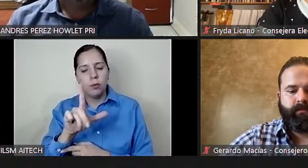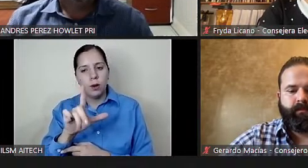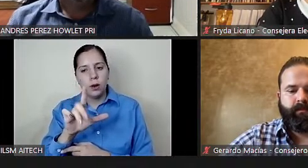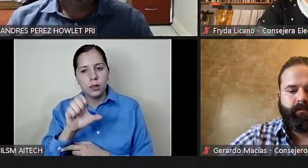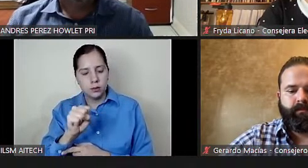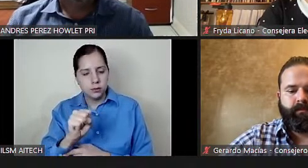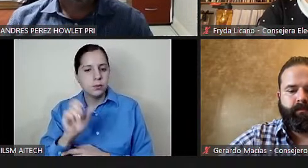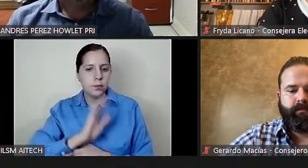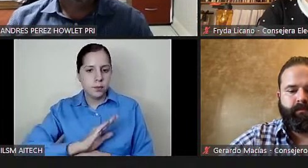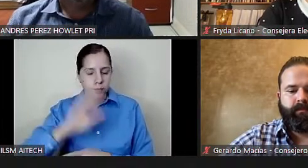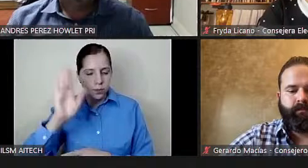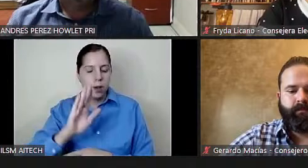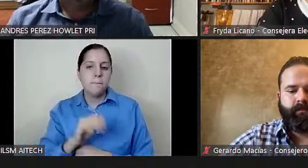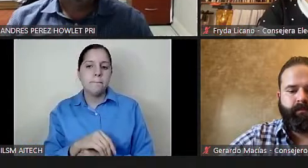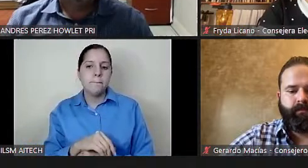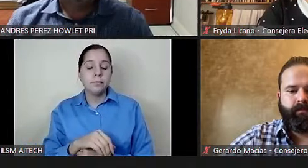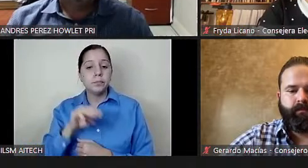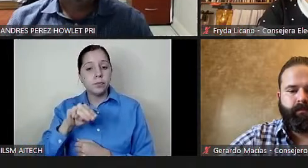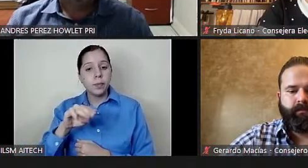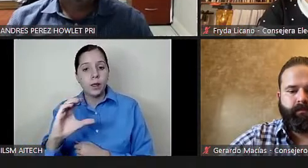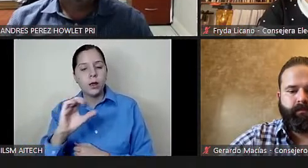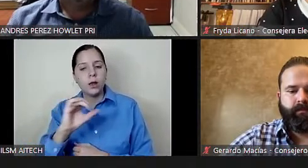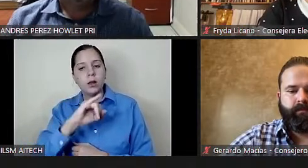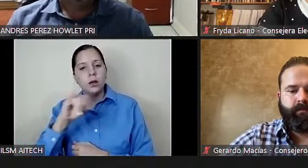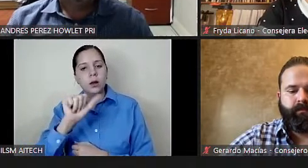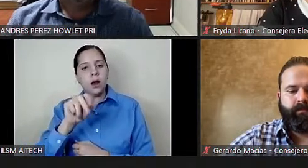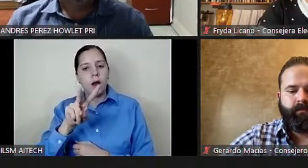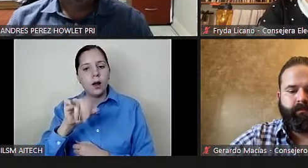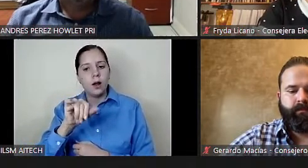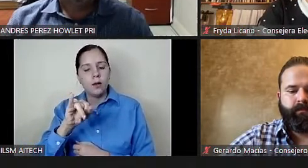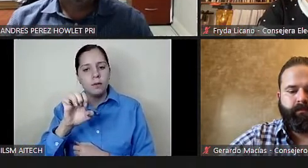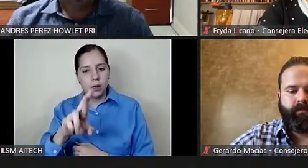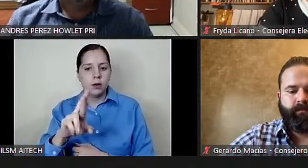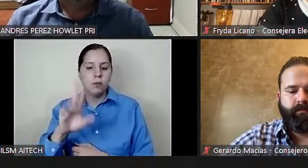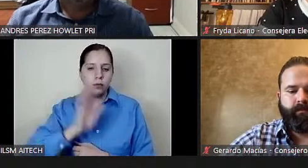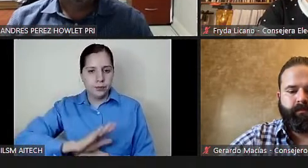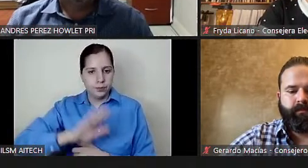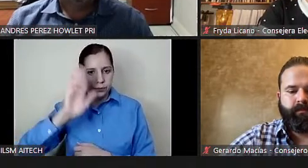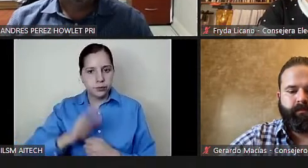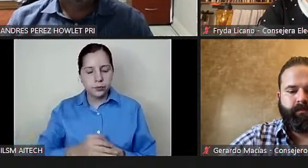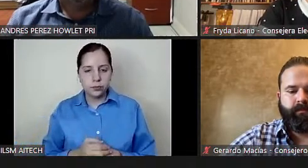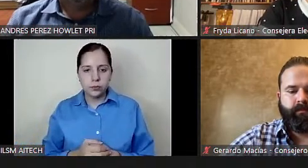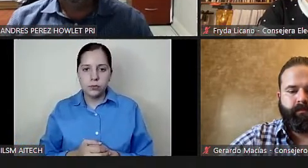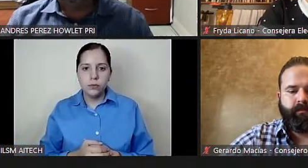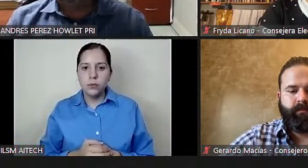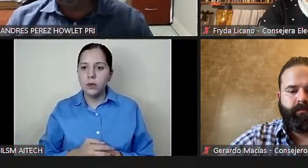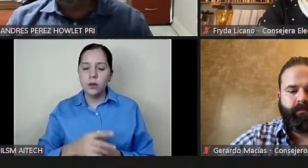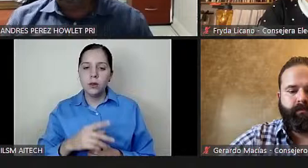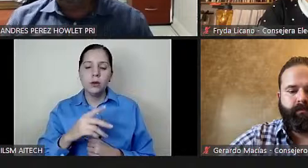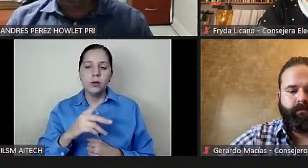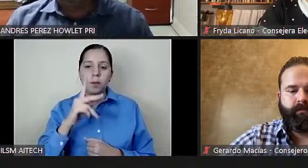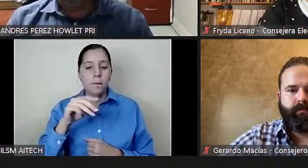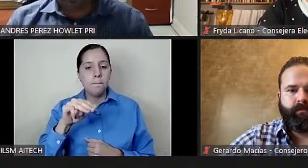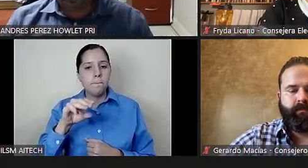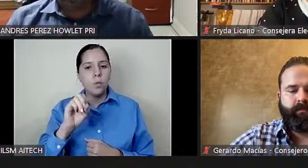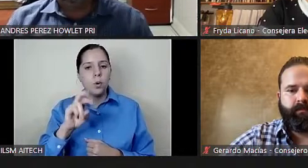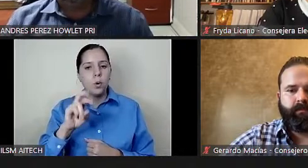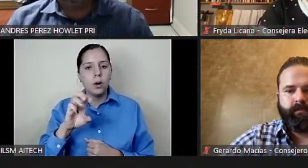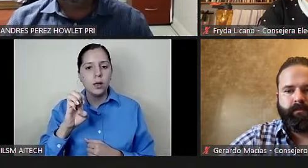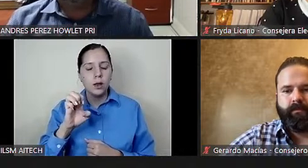el Partido Movimiento Ciudadano, Javier Alejandro Gómez Vidal. Presente. Por el Partido Morena, Hugo Bet Salas